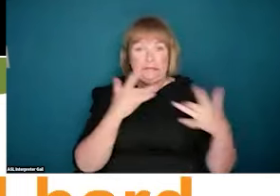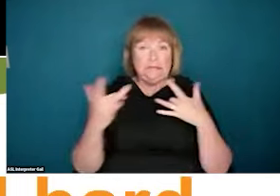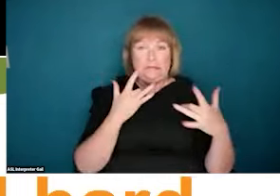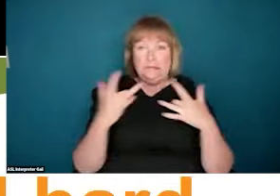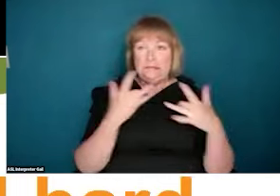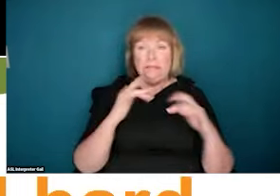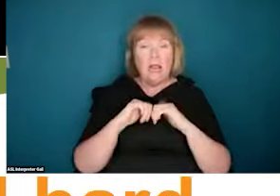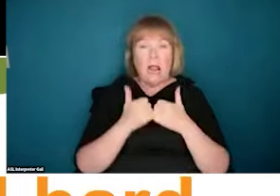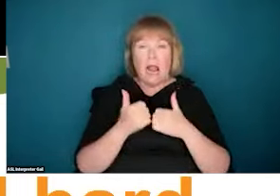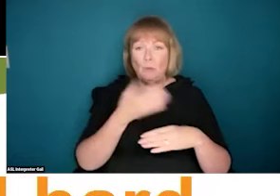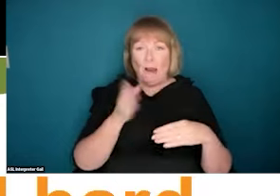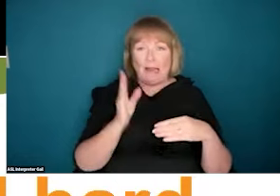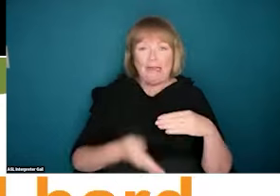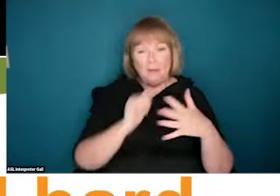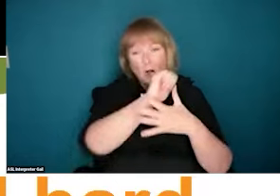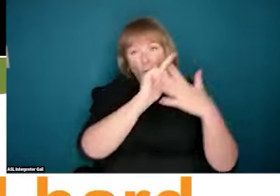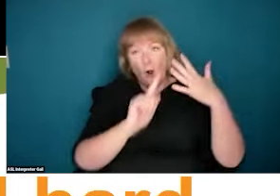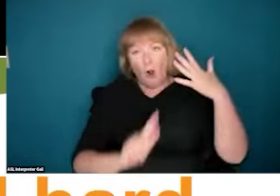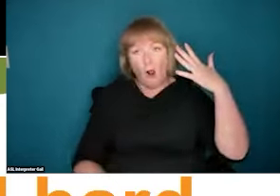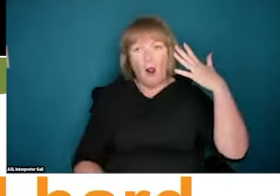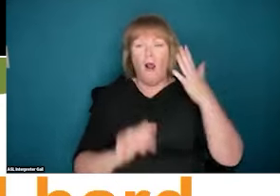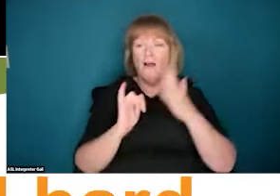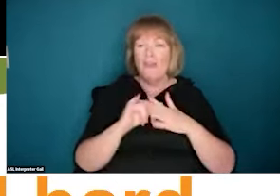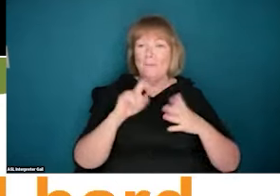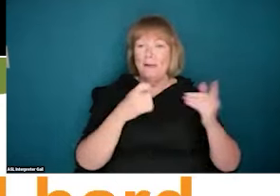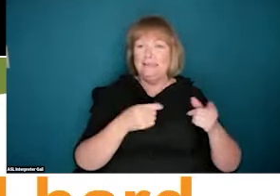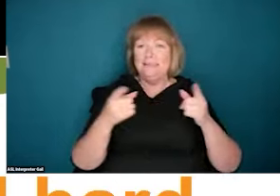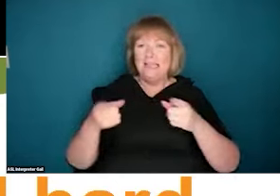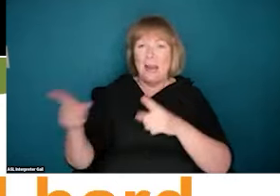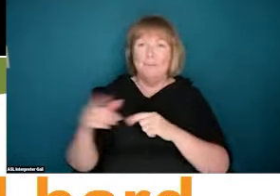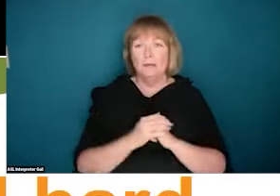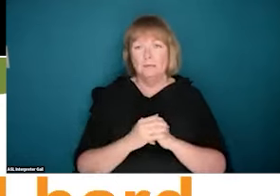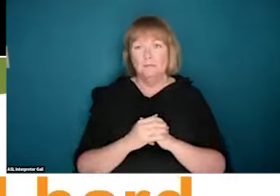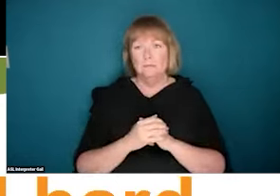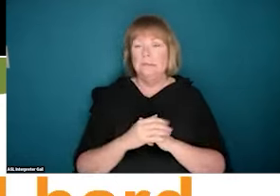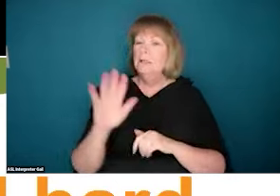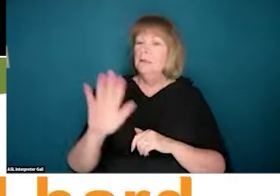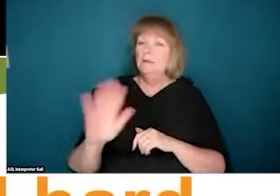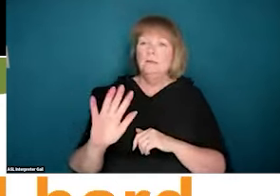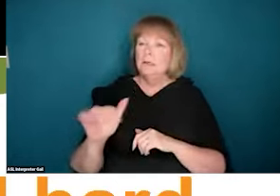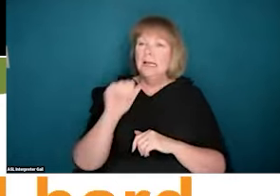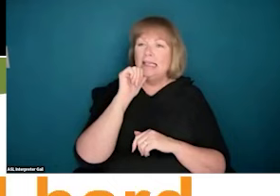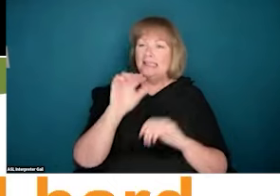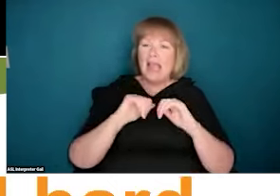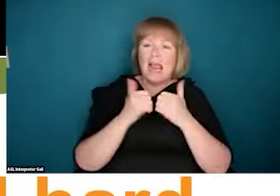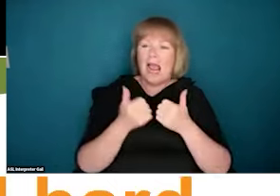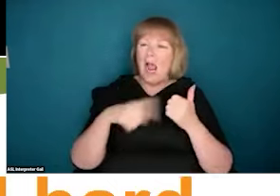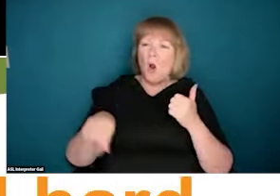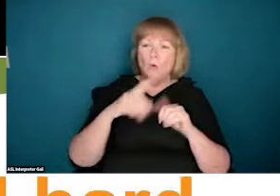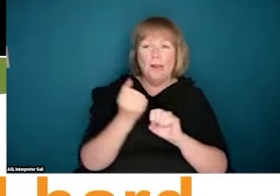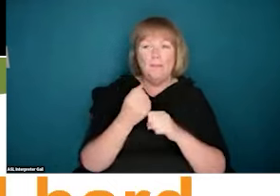en crisis porque están, ¿cómo puedo completar todo este montón de cosas que tengo que